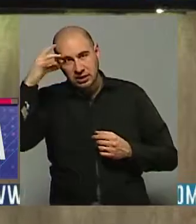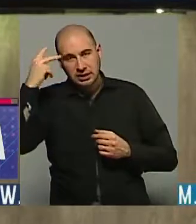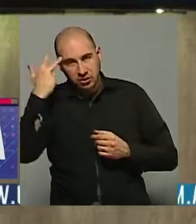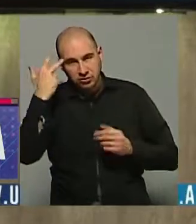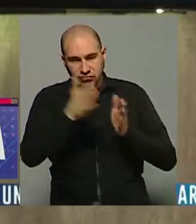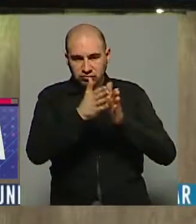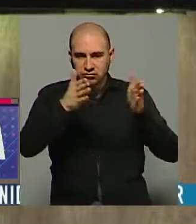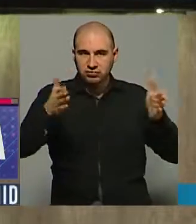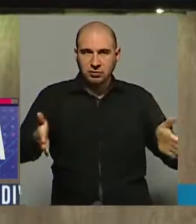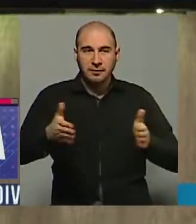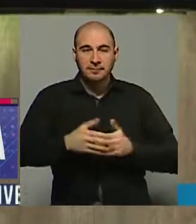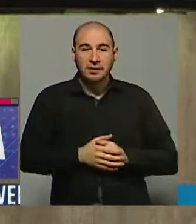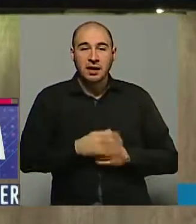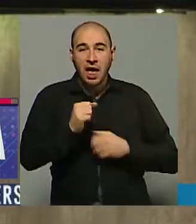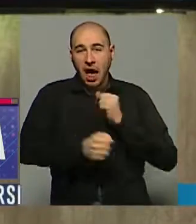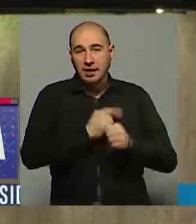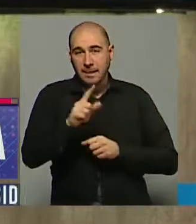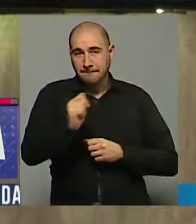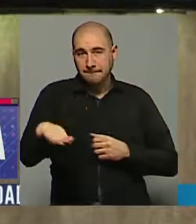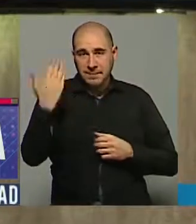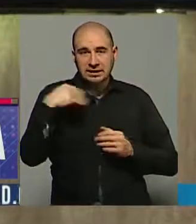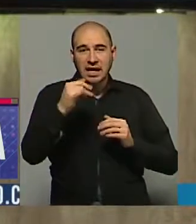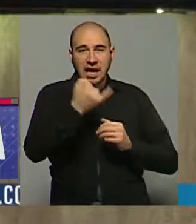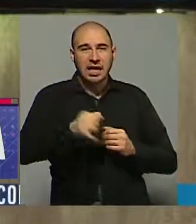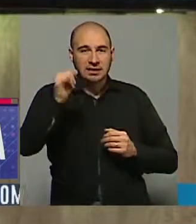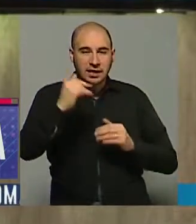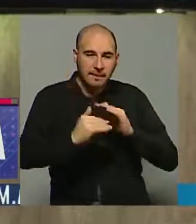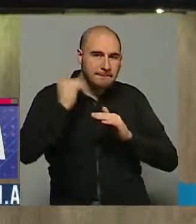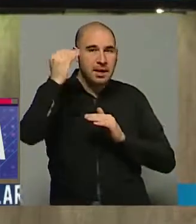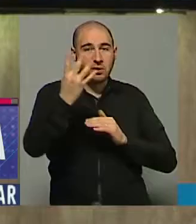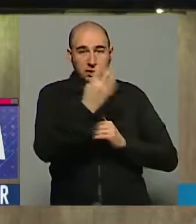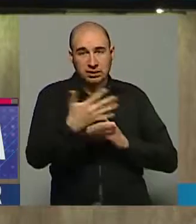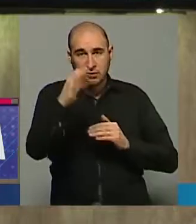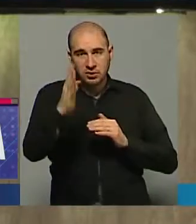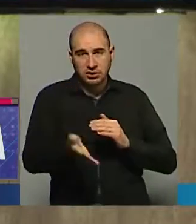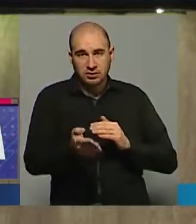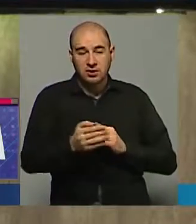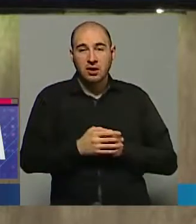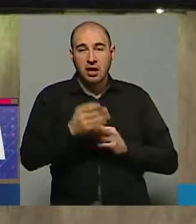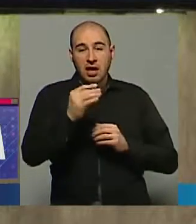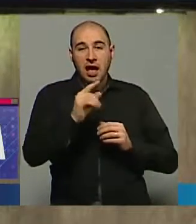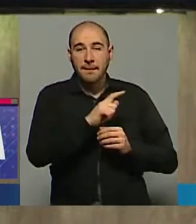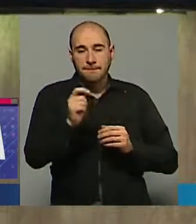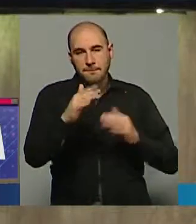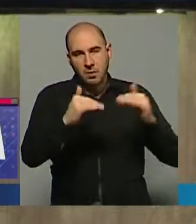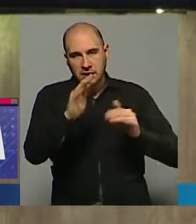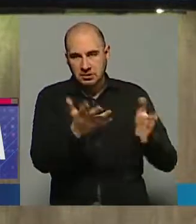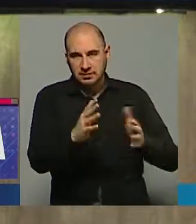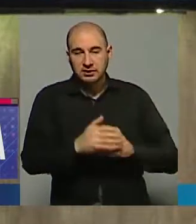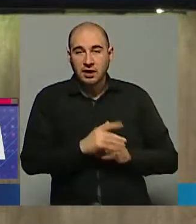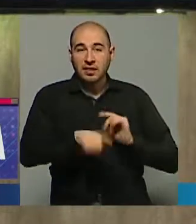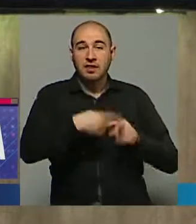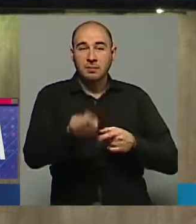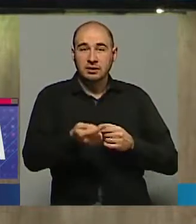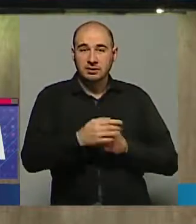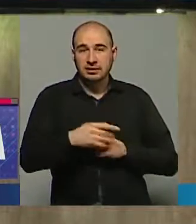cuotas. Hasta hace unos meses tenía una tasa de interés que superaba el 45% la tasa nominal en promedio. Después